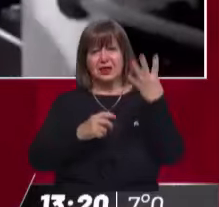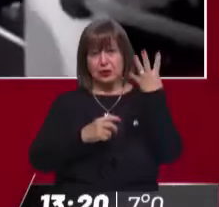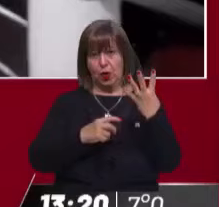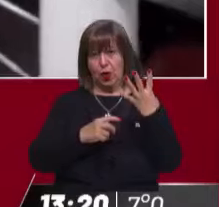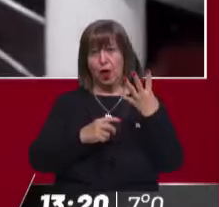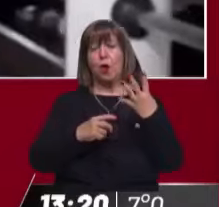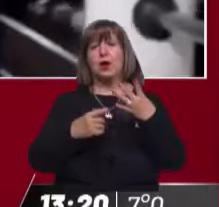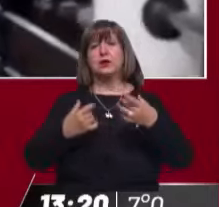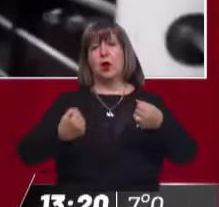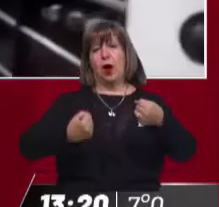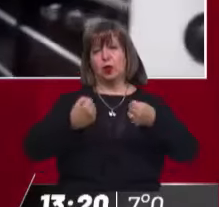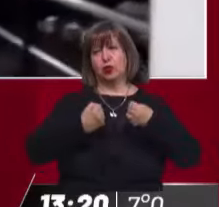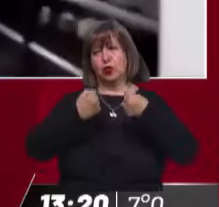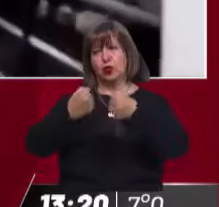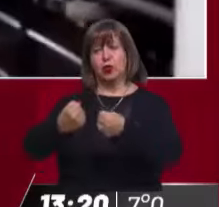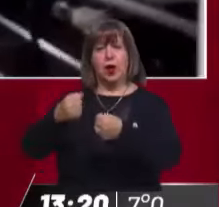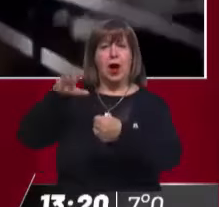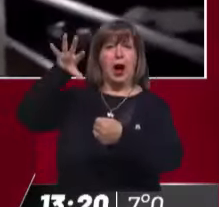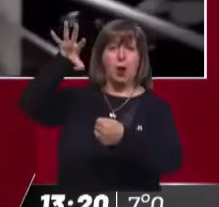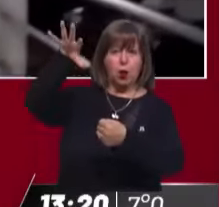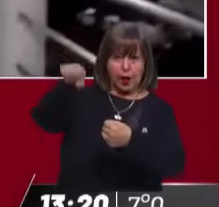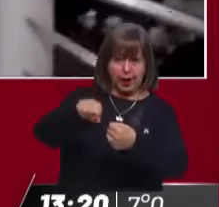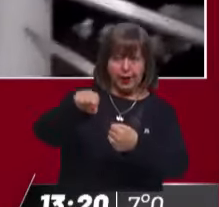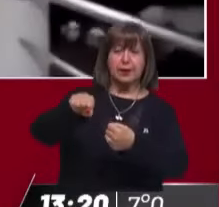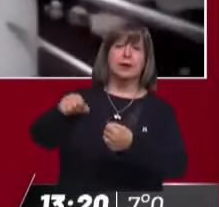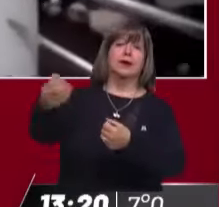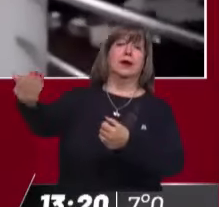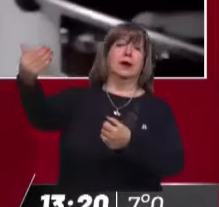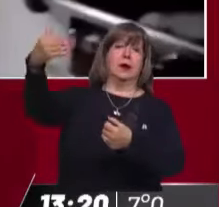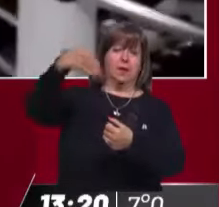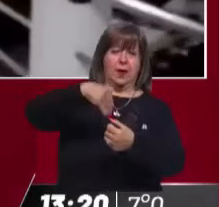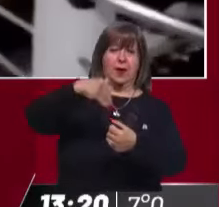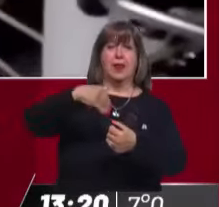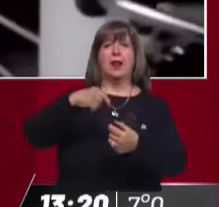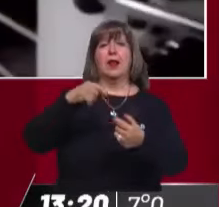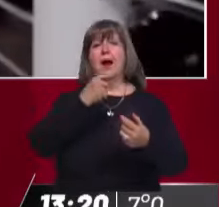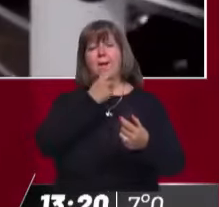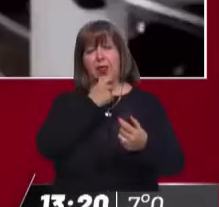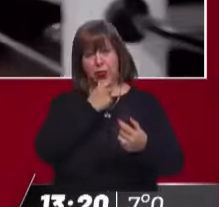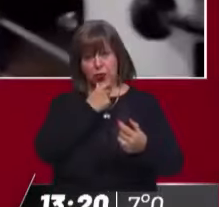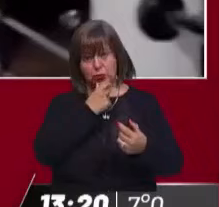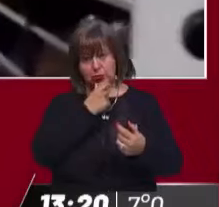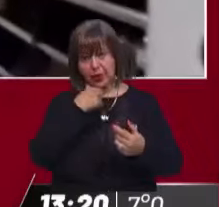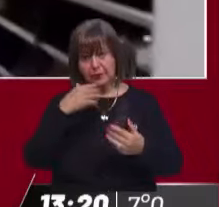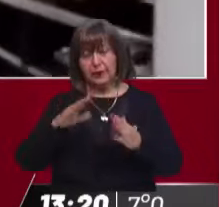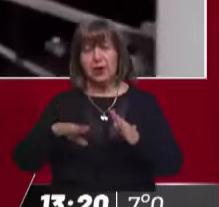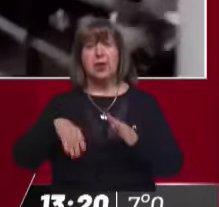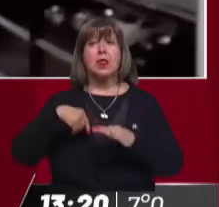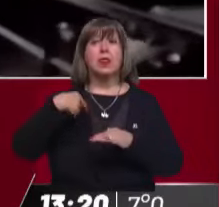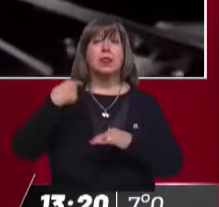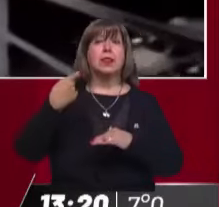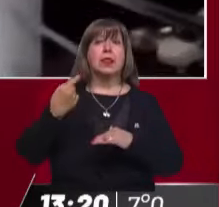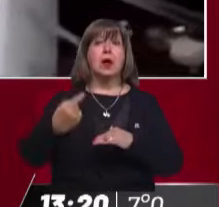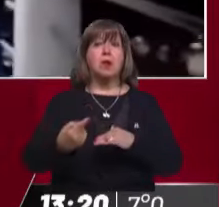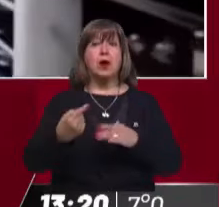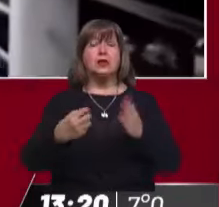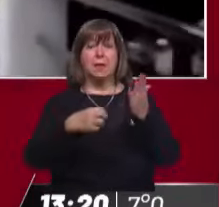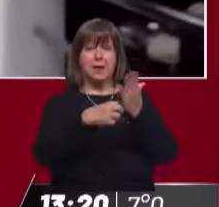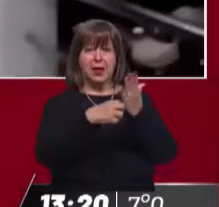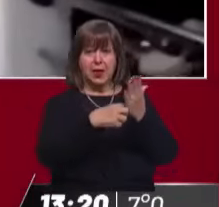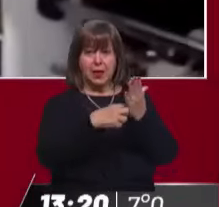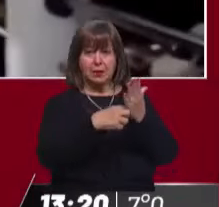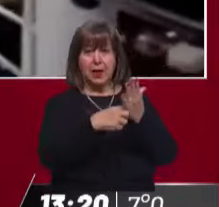buscarlos y traerlos a la provincia de Mendoza y ponerlos a disposición del Ministerio Público Fiscal para que luego realice los actos pertinentes,